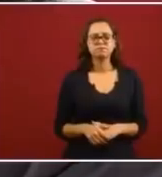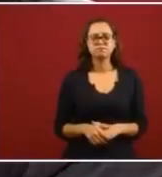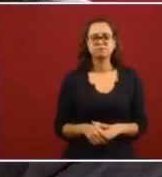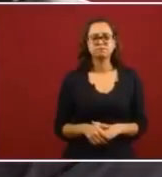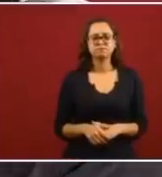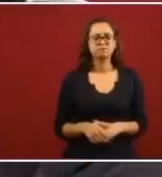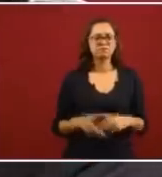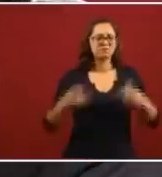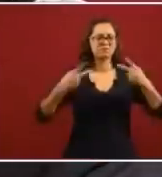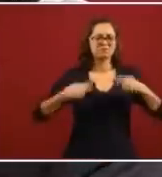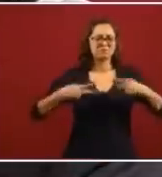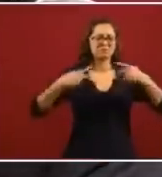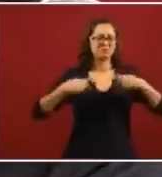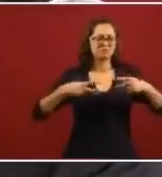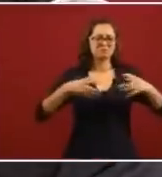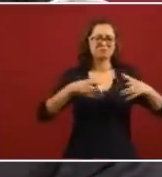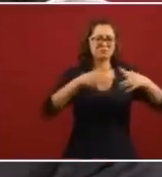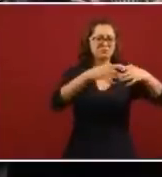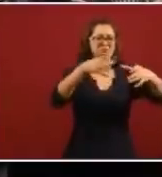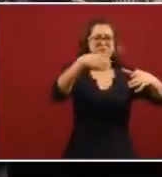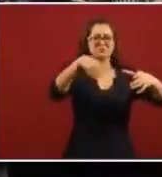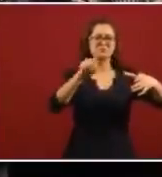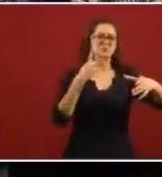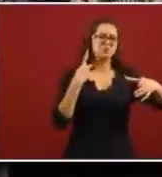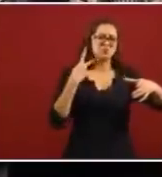gente totalmente ajena